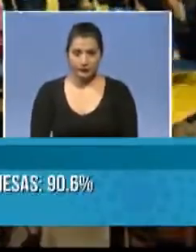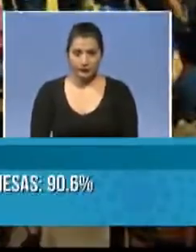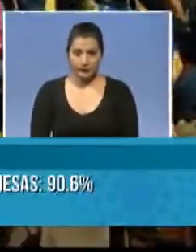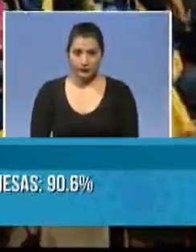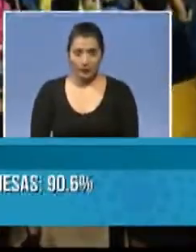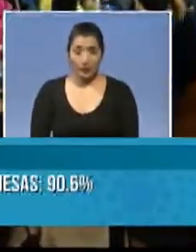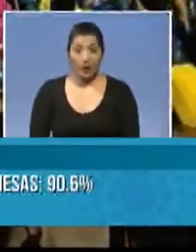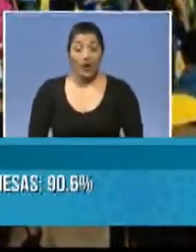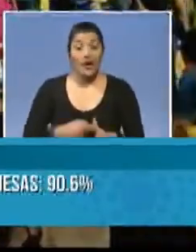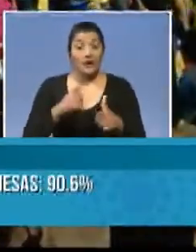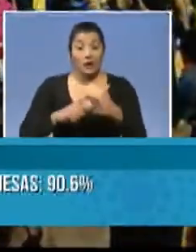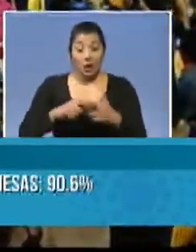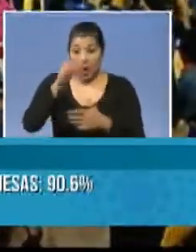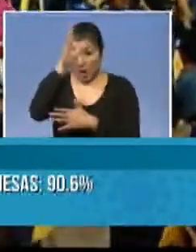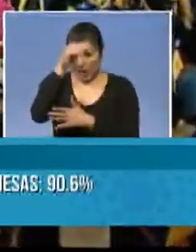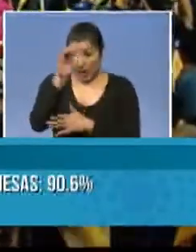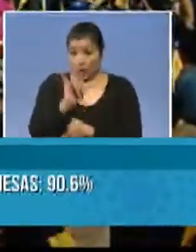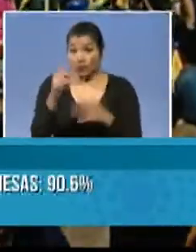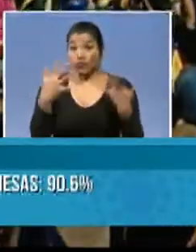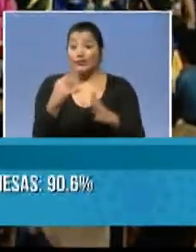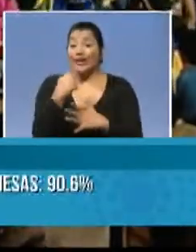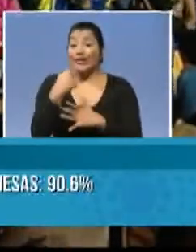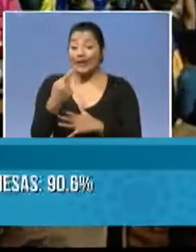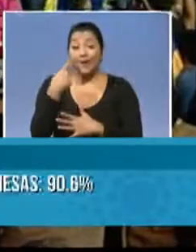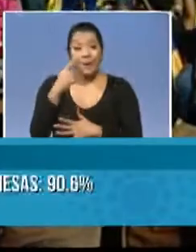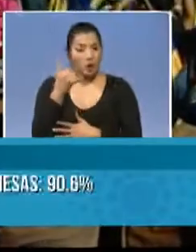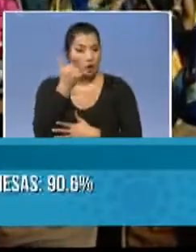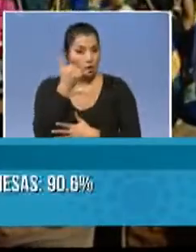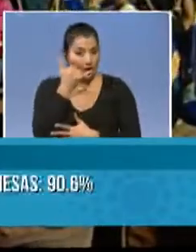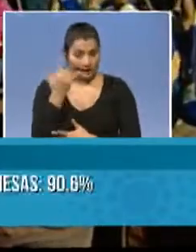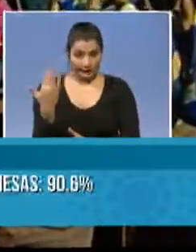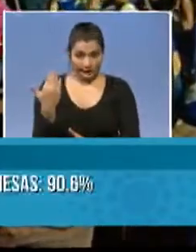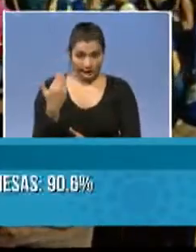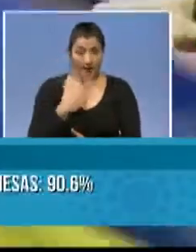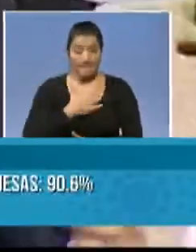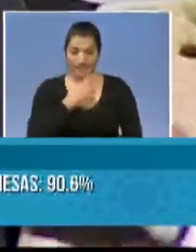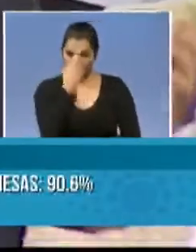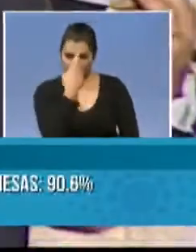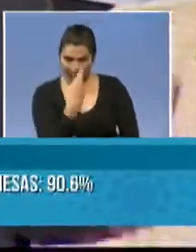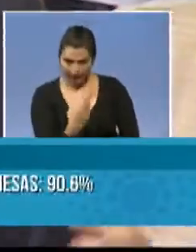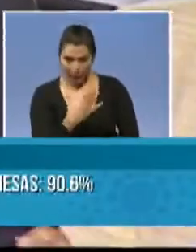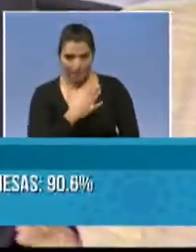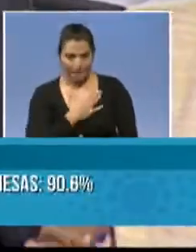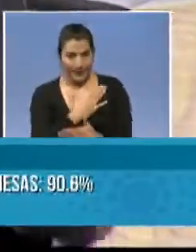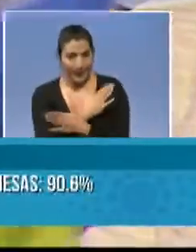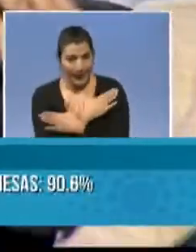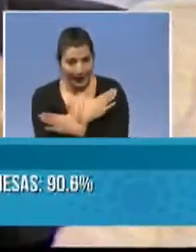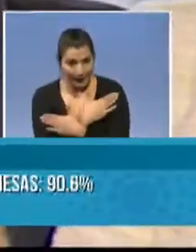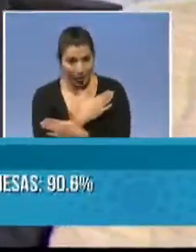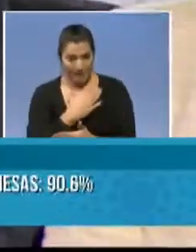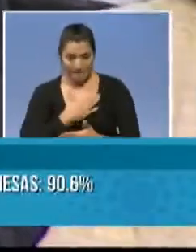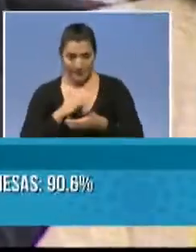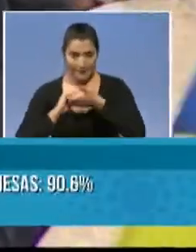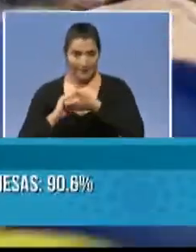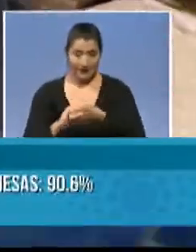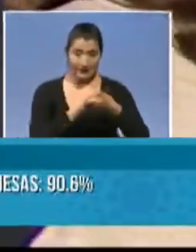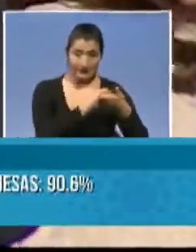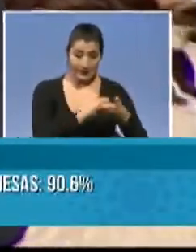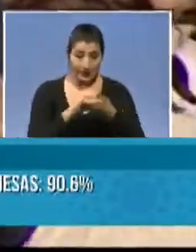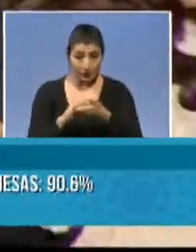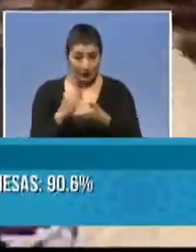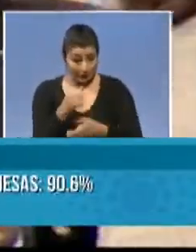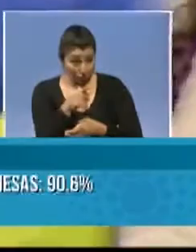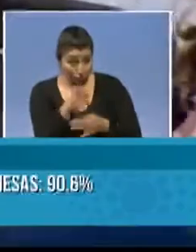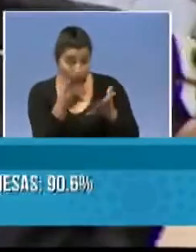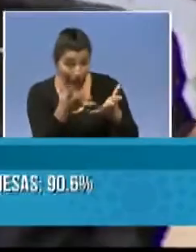Así que don Carlos, tal y como se lo dije vía telefónica hace un rato, mi respeto, mi cariño, mi felicitación. Y si